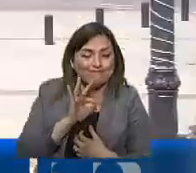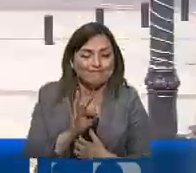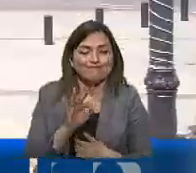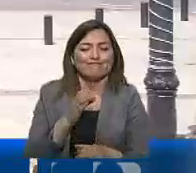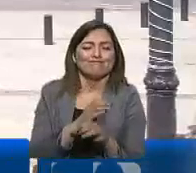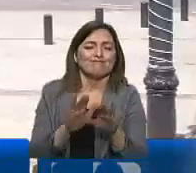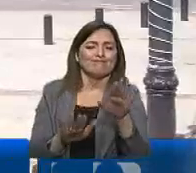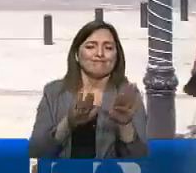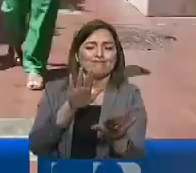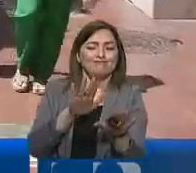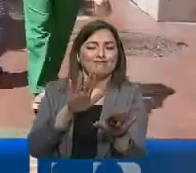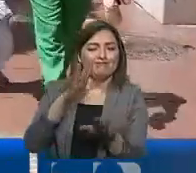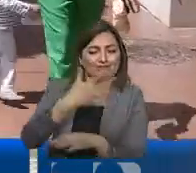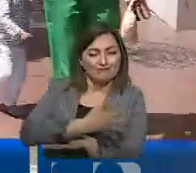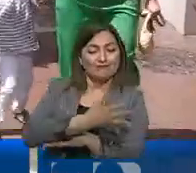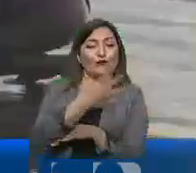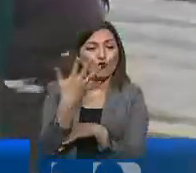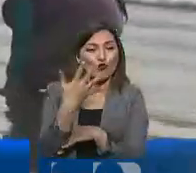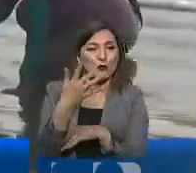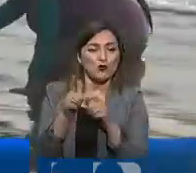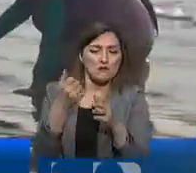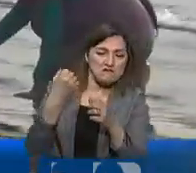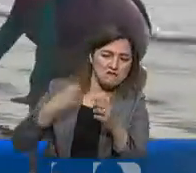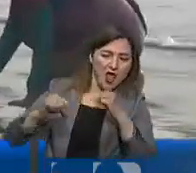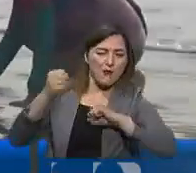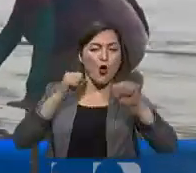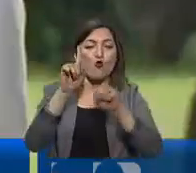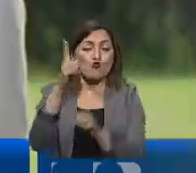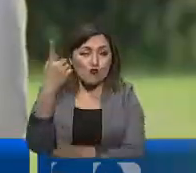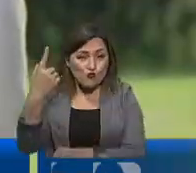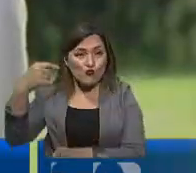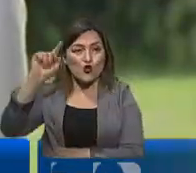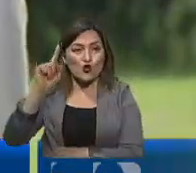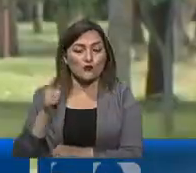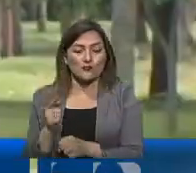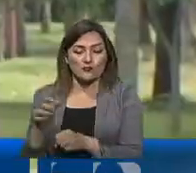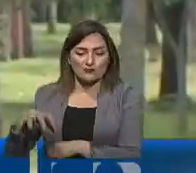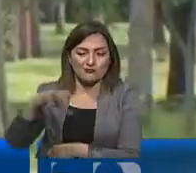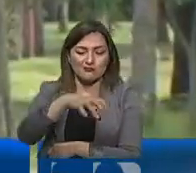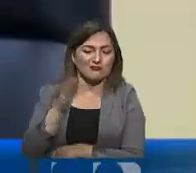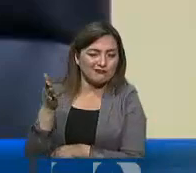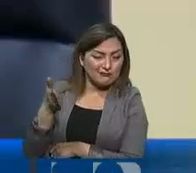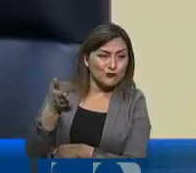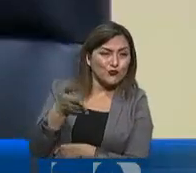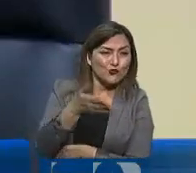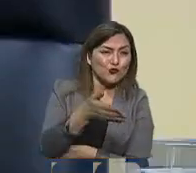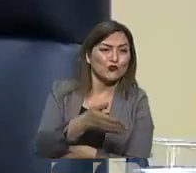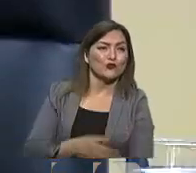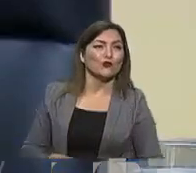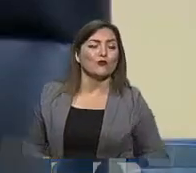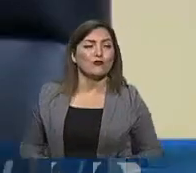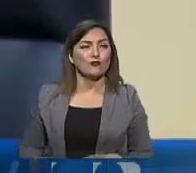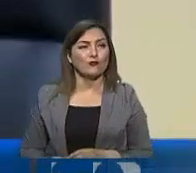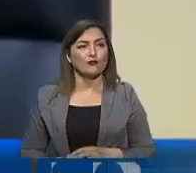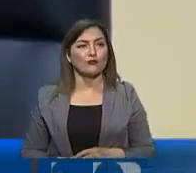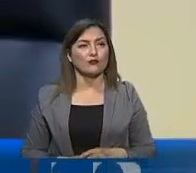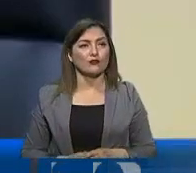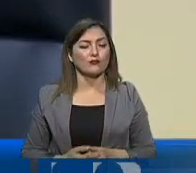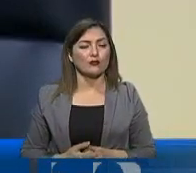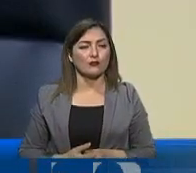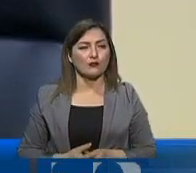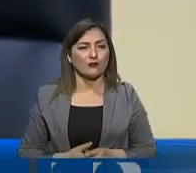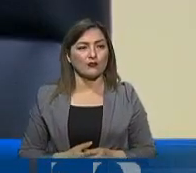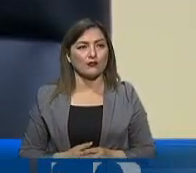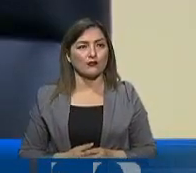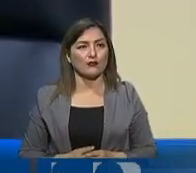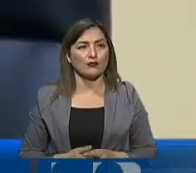estima que durante estos cinco días se movilicen más de un billón de personas a distintos puntos del país es importante recordar cumplir